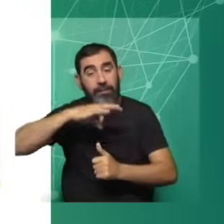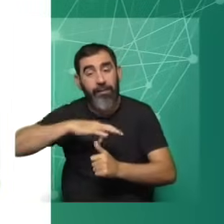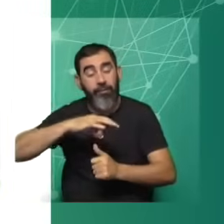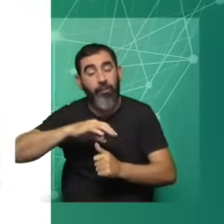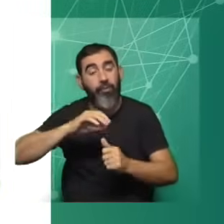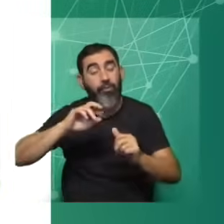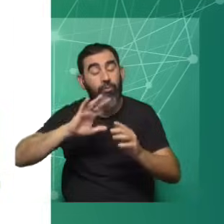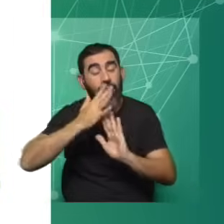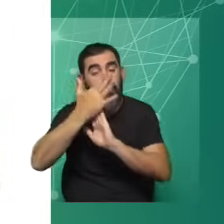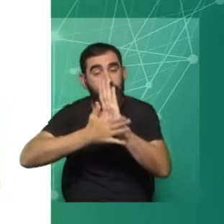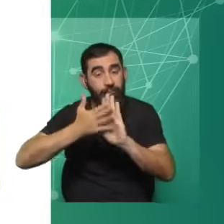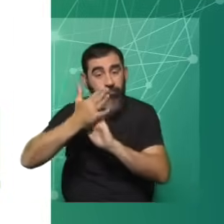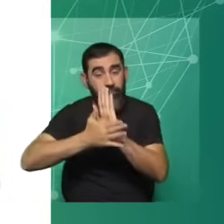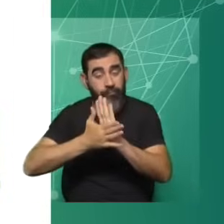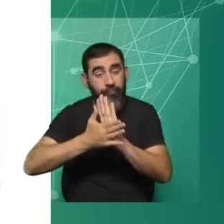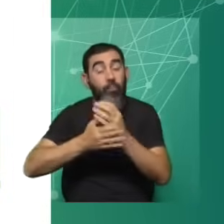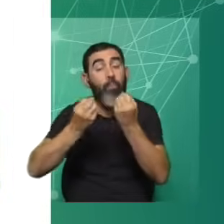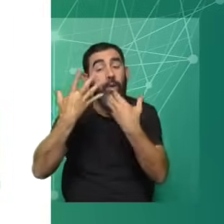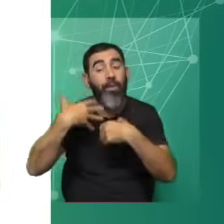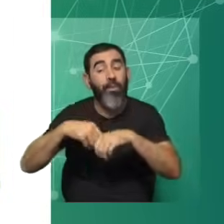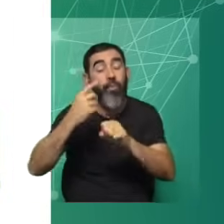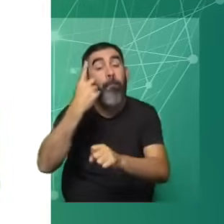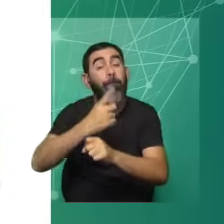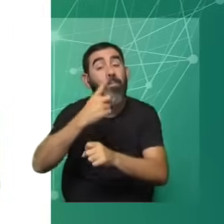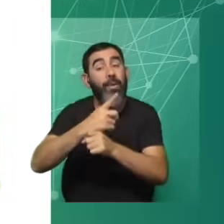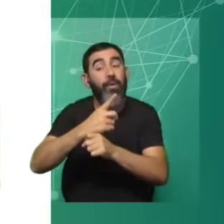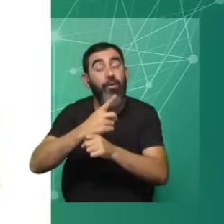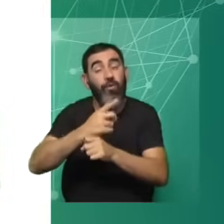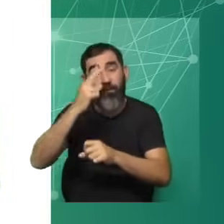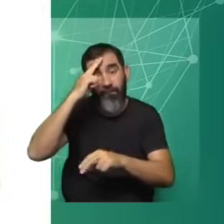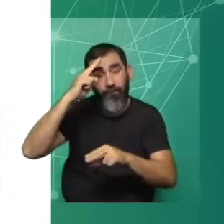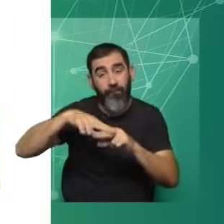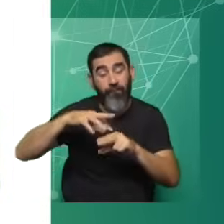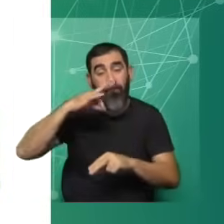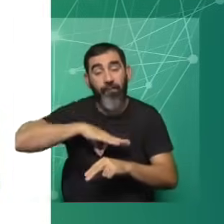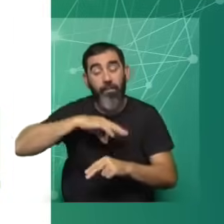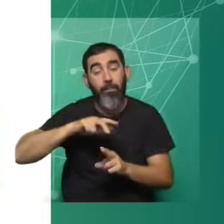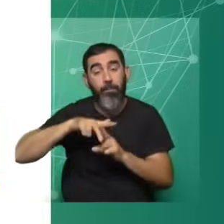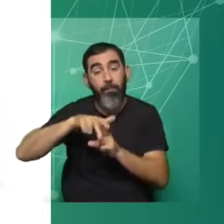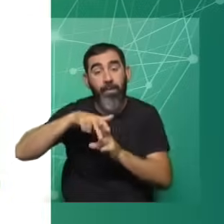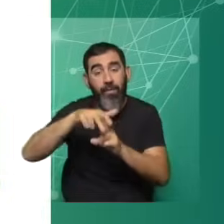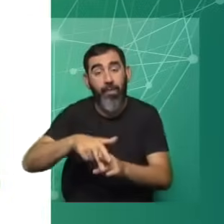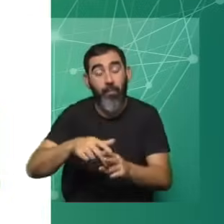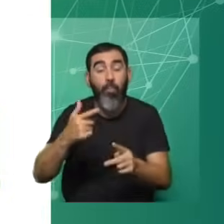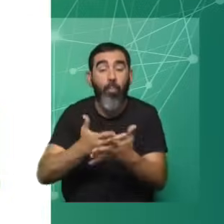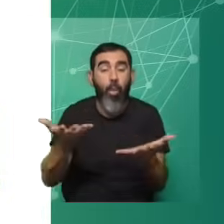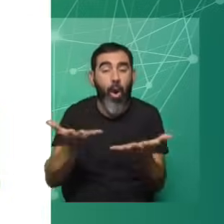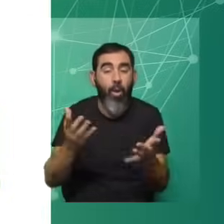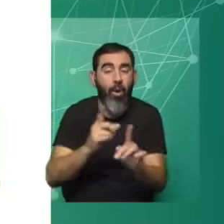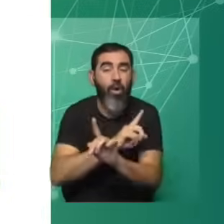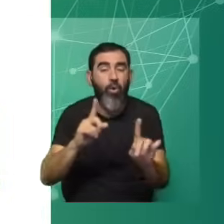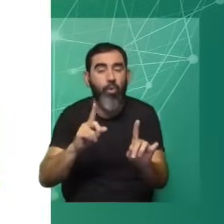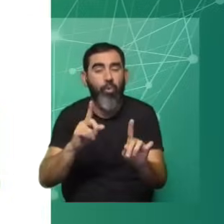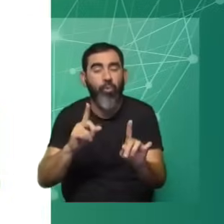en todo el territorio nacional tras la detección del primer caso de encefalitis equina en el país. Sin embargo, por ahora no se justifica